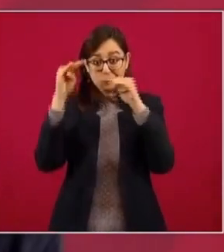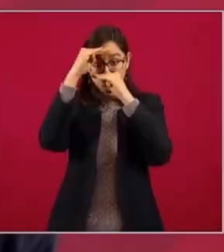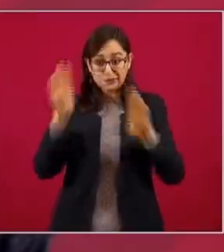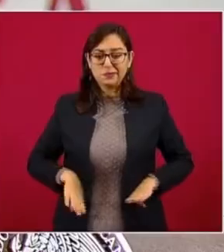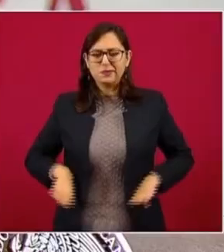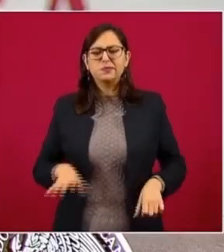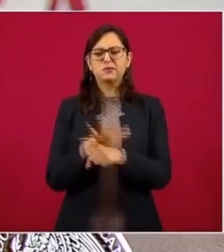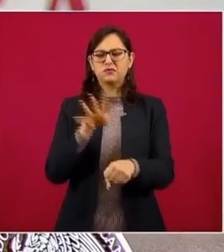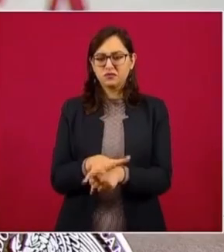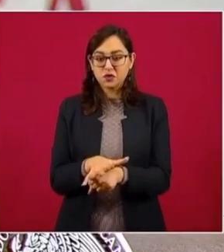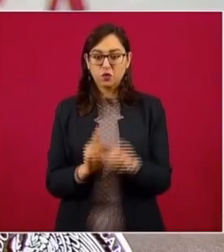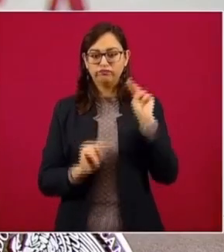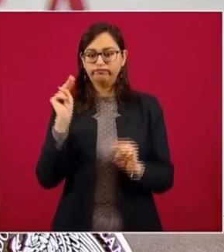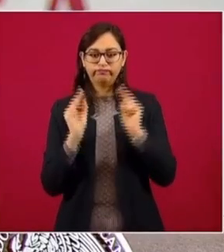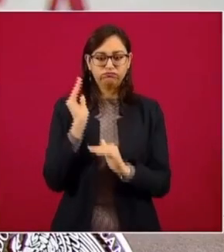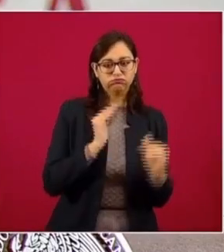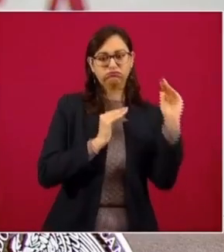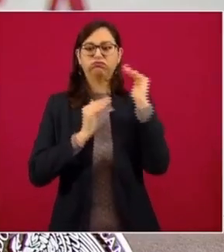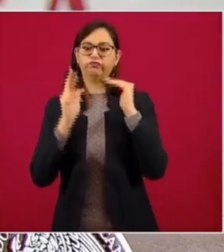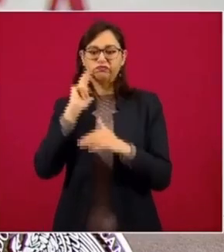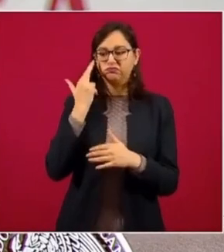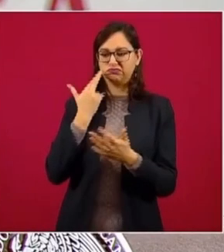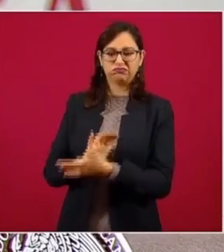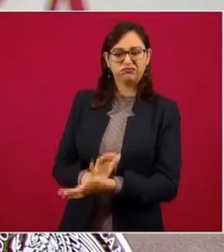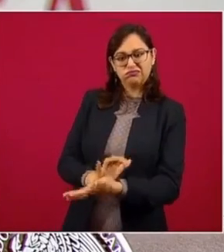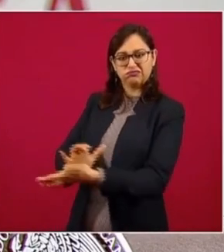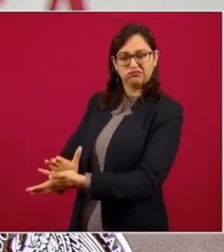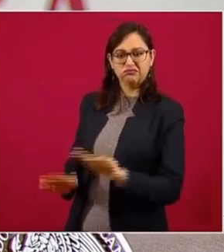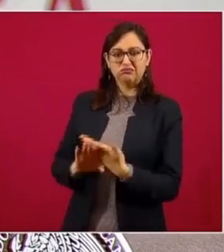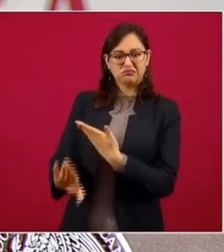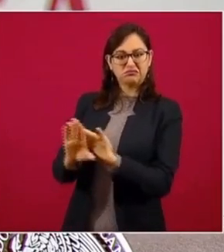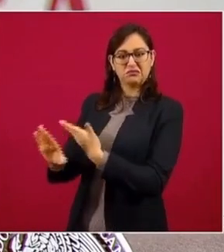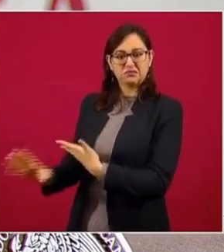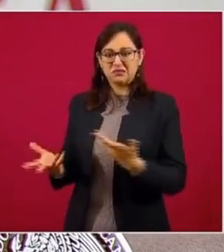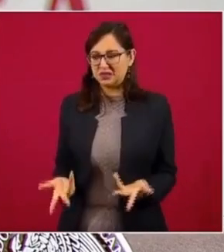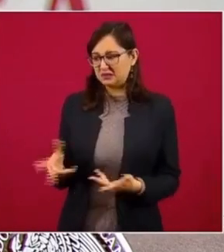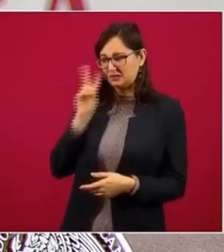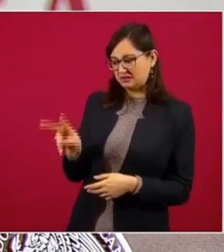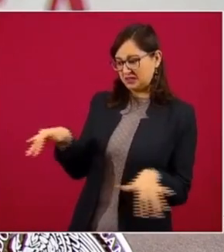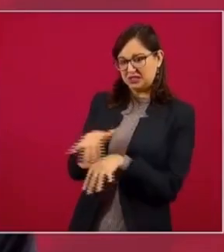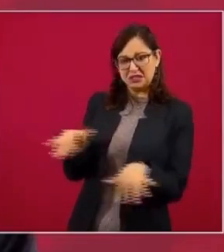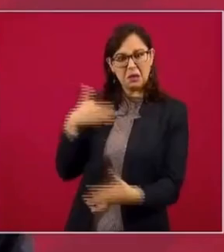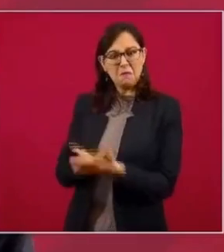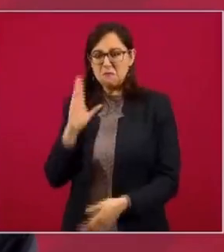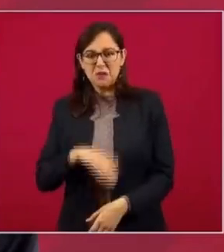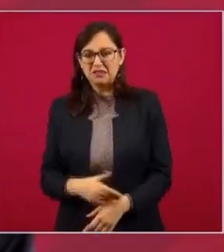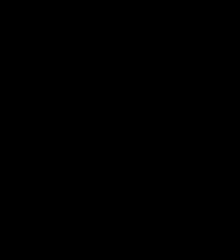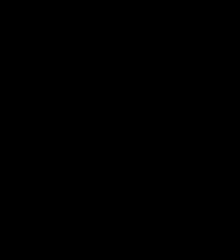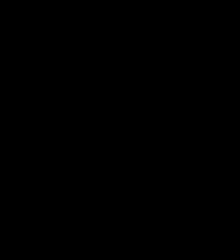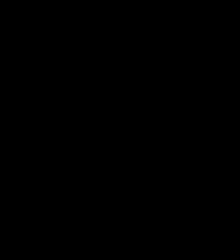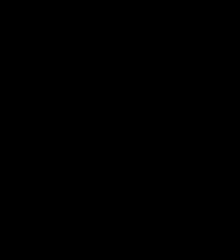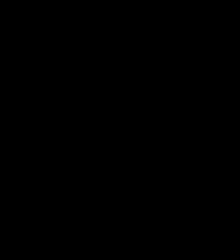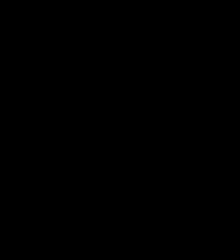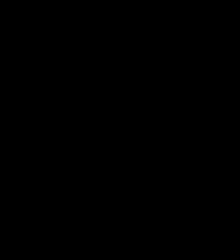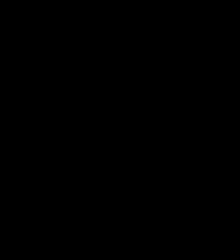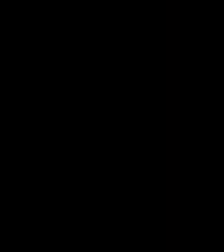es racista. Y les caemos mal. Somos nacos.